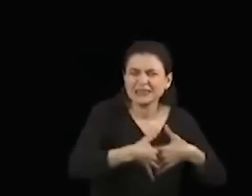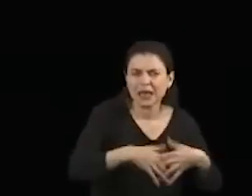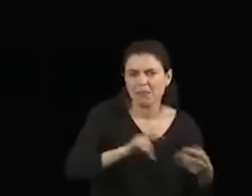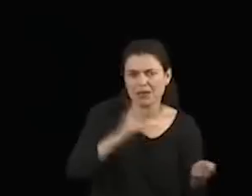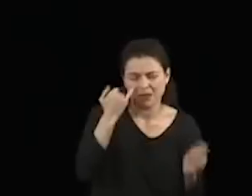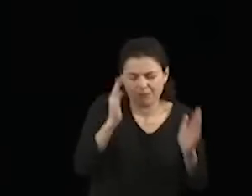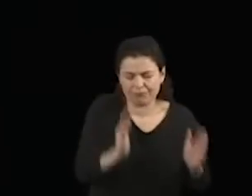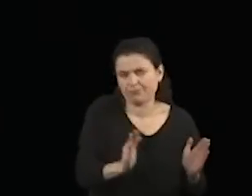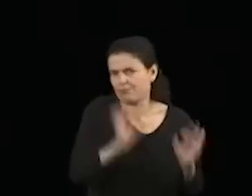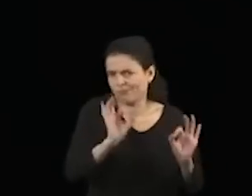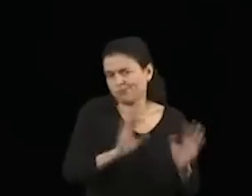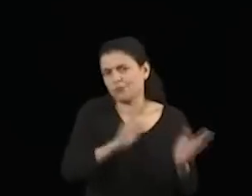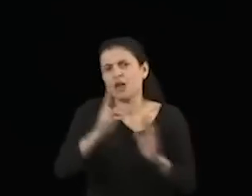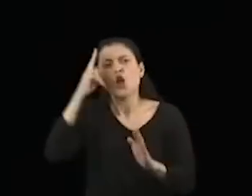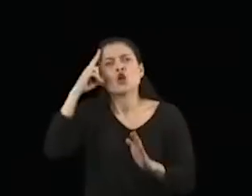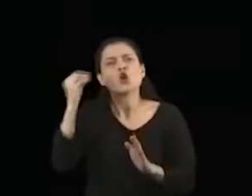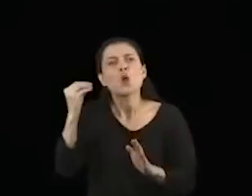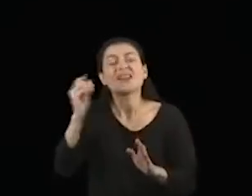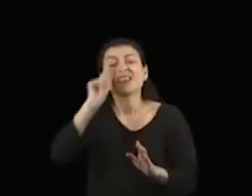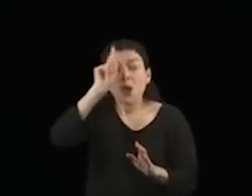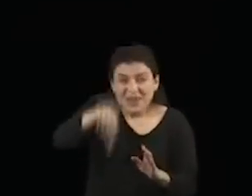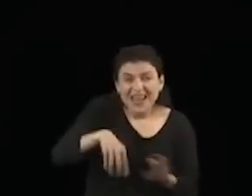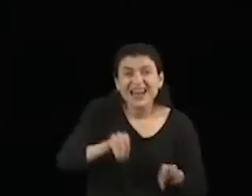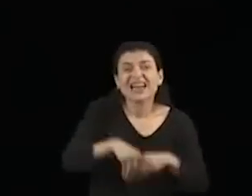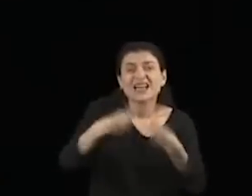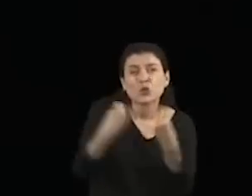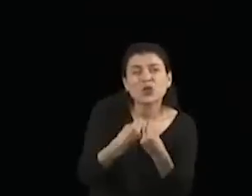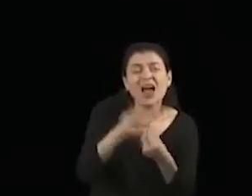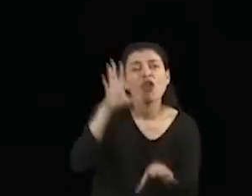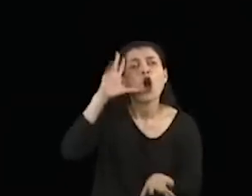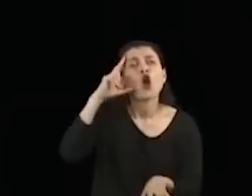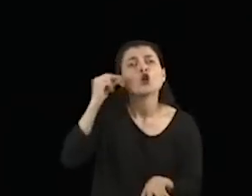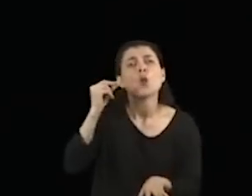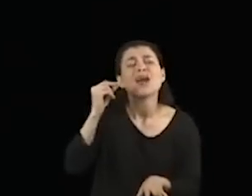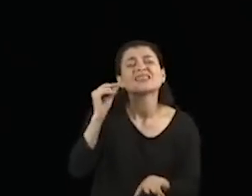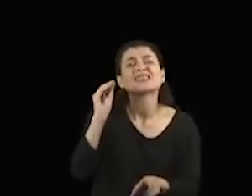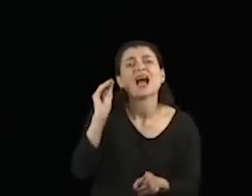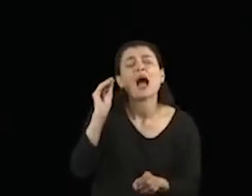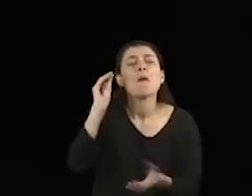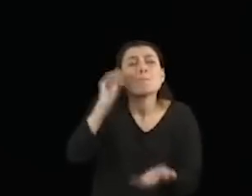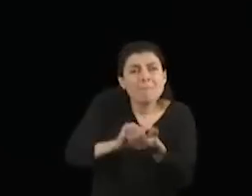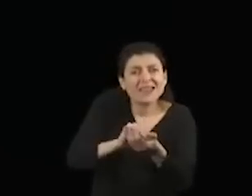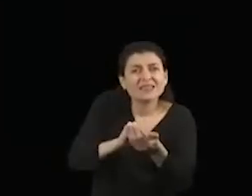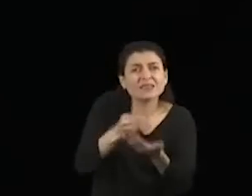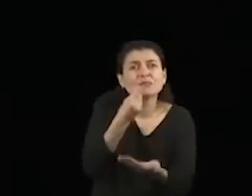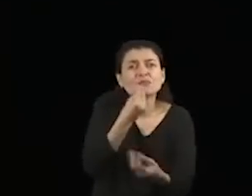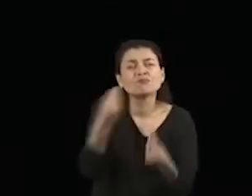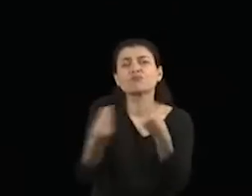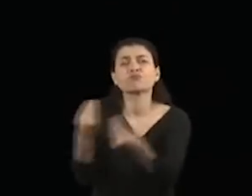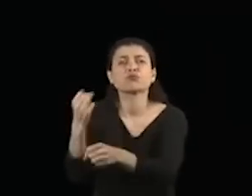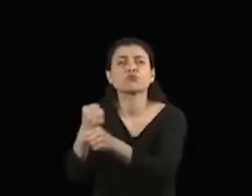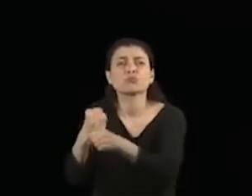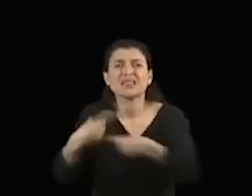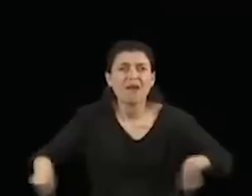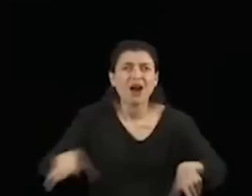puestos. Es decir, parecernos a países como Alemania, Francia,